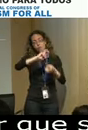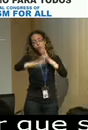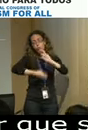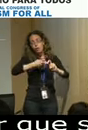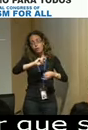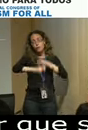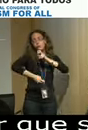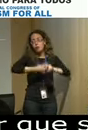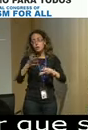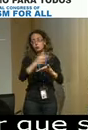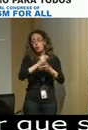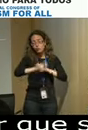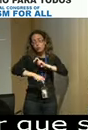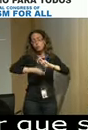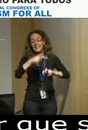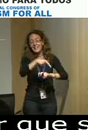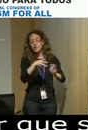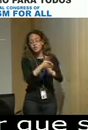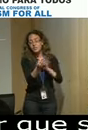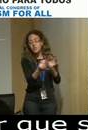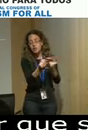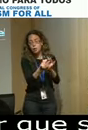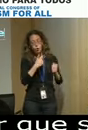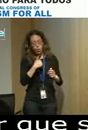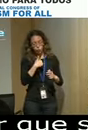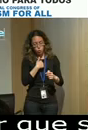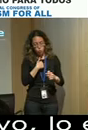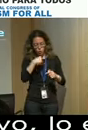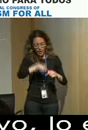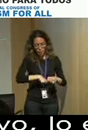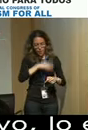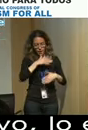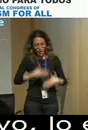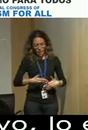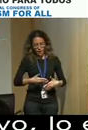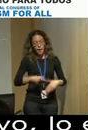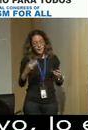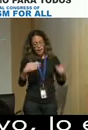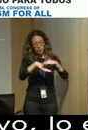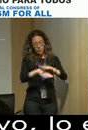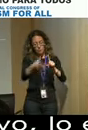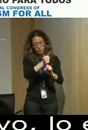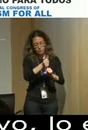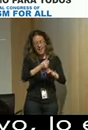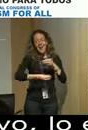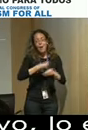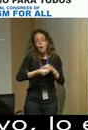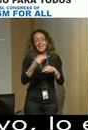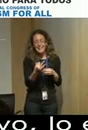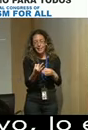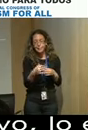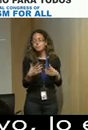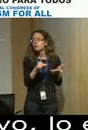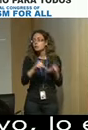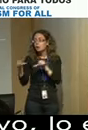qué implica, o sea, y que cada uno sepa, no, yo estoy en este punto, para seguir haciendo inclusión tengo que hacer esto, esto y esto, ¿vale? Siguiente,